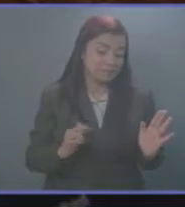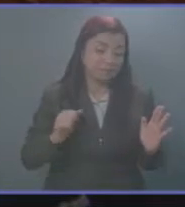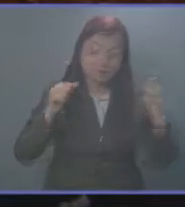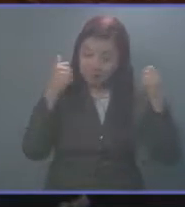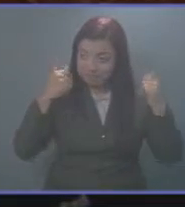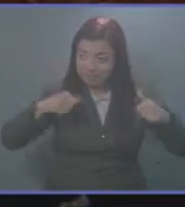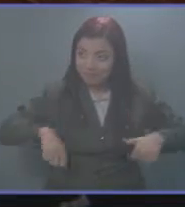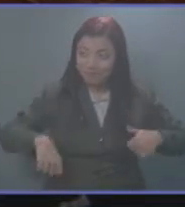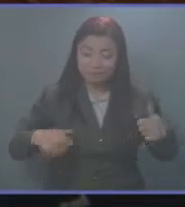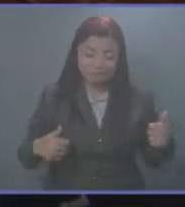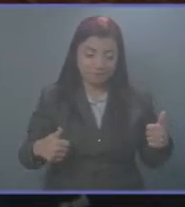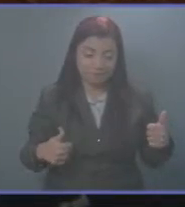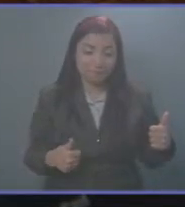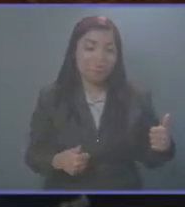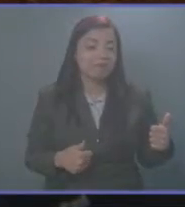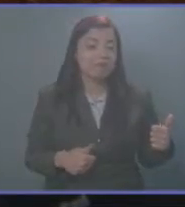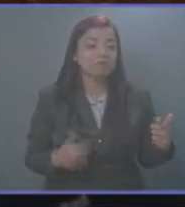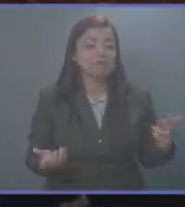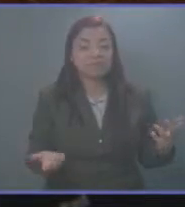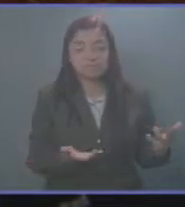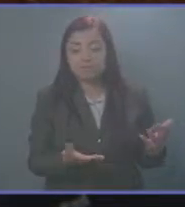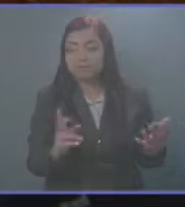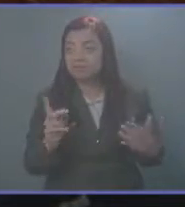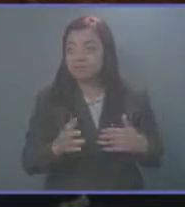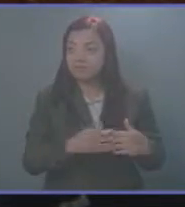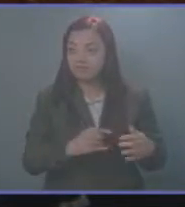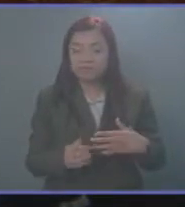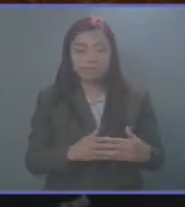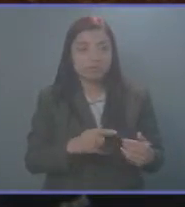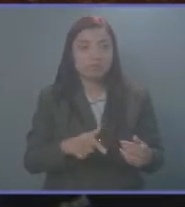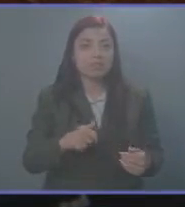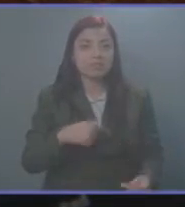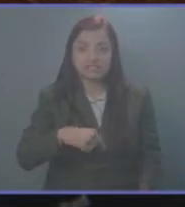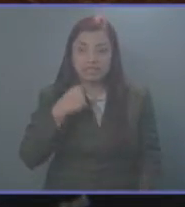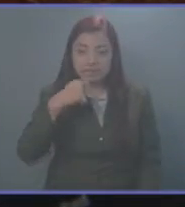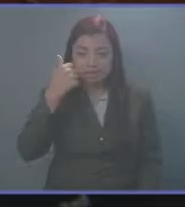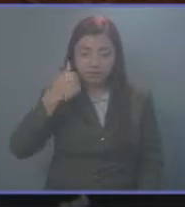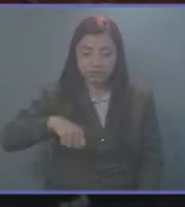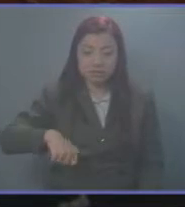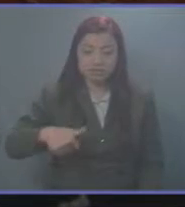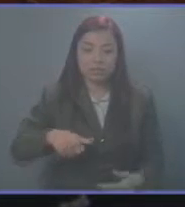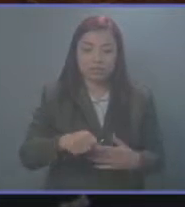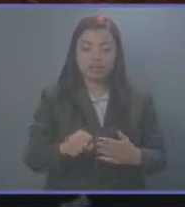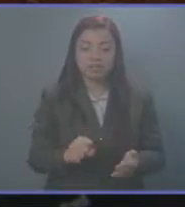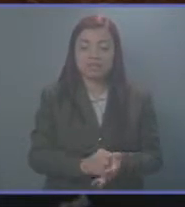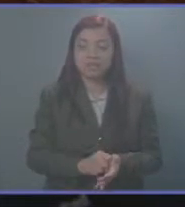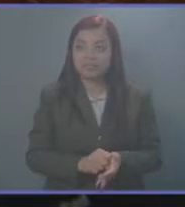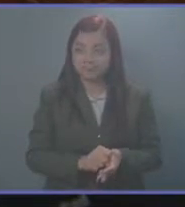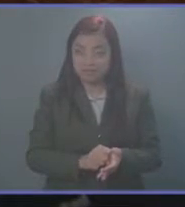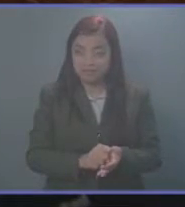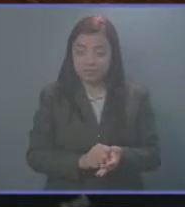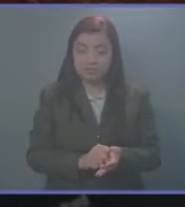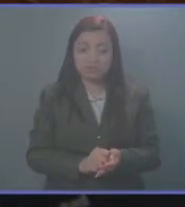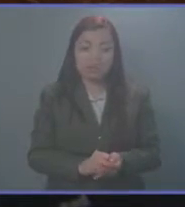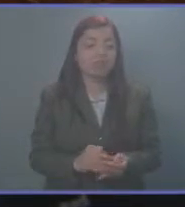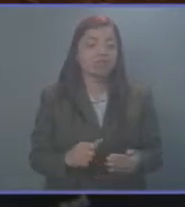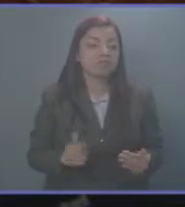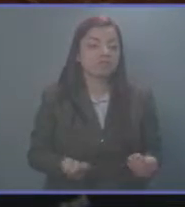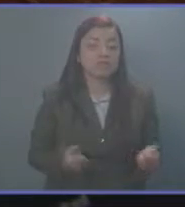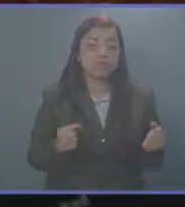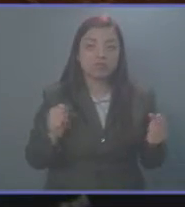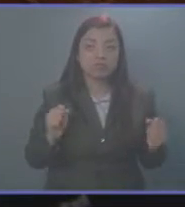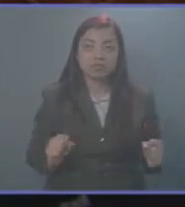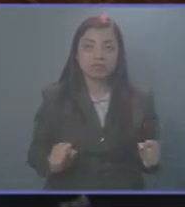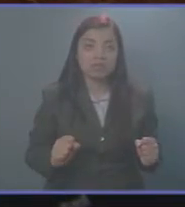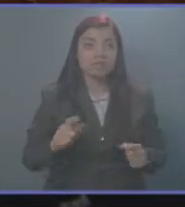aprobación, no tomando en cuenta lo que aquí mismo se ha aprobado en esta Asamblea Legislativa y que se está afectando